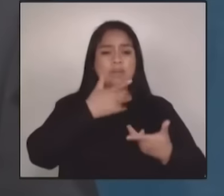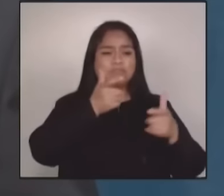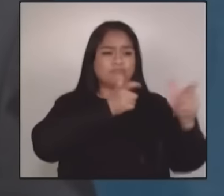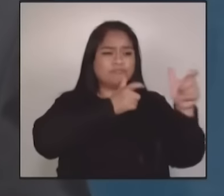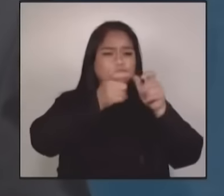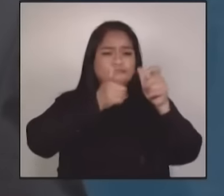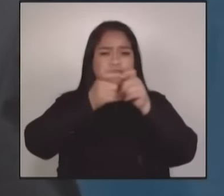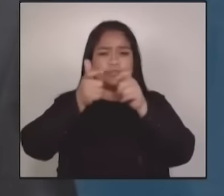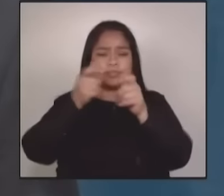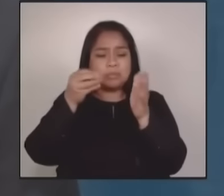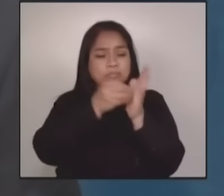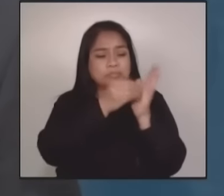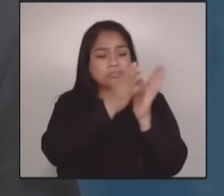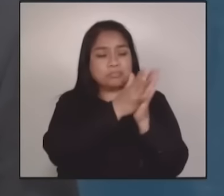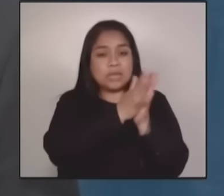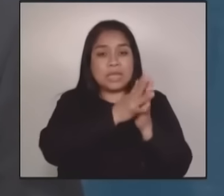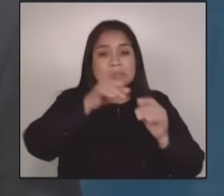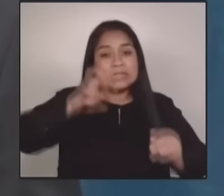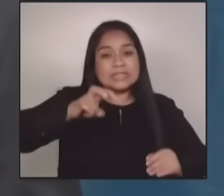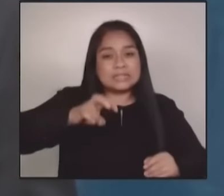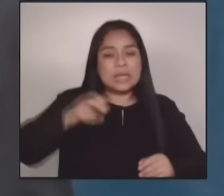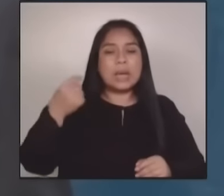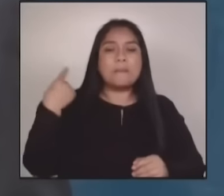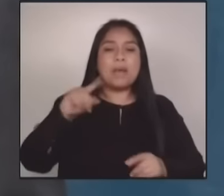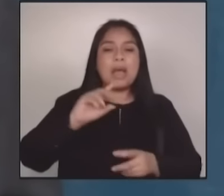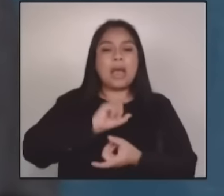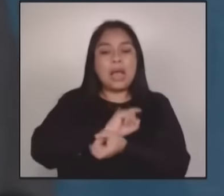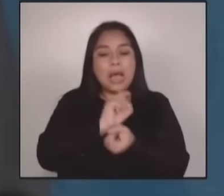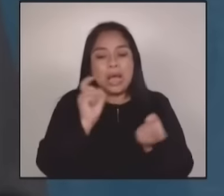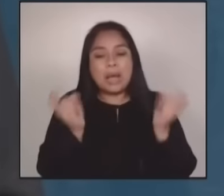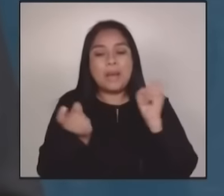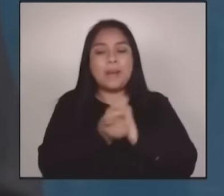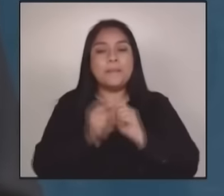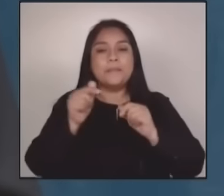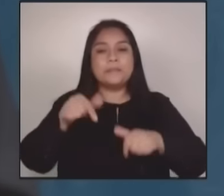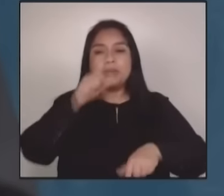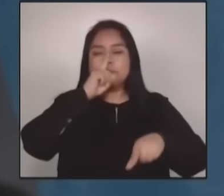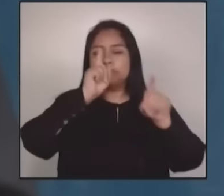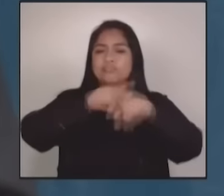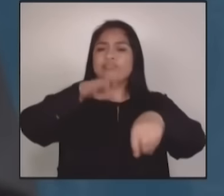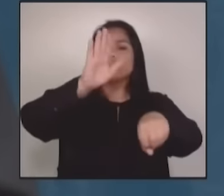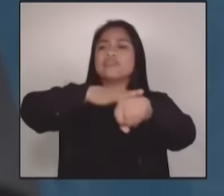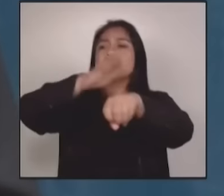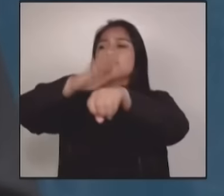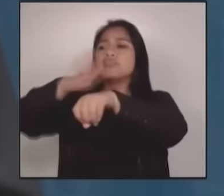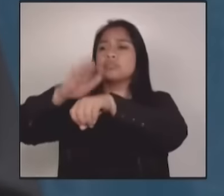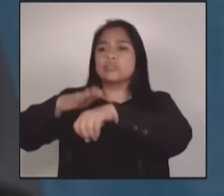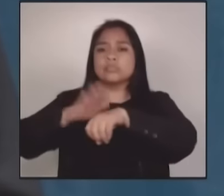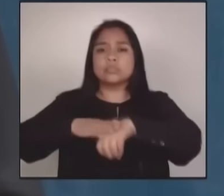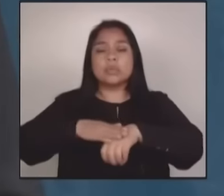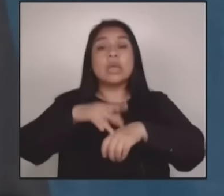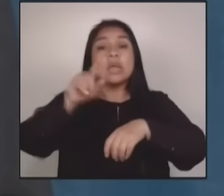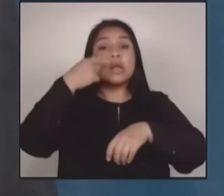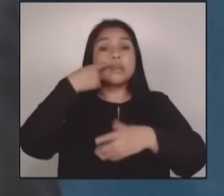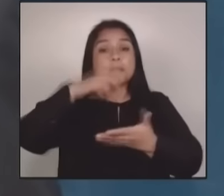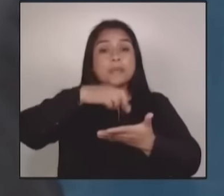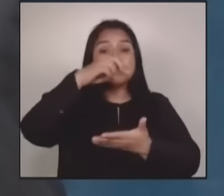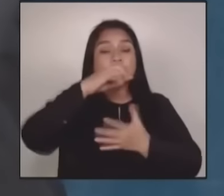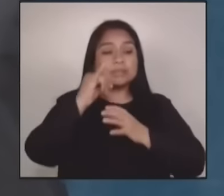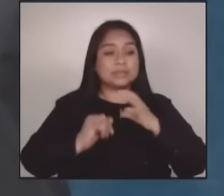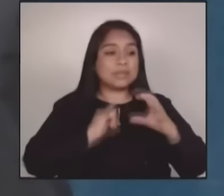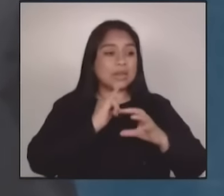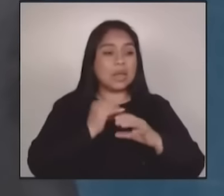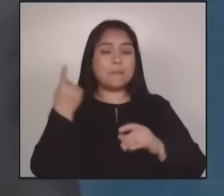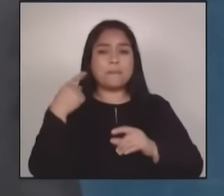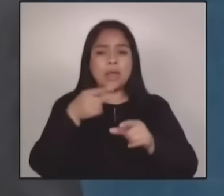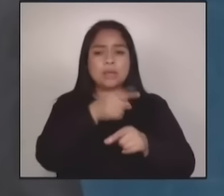para adaptarnos a estos desafíos y hacemos un llamado a nuestros aliados internacionales para que